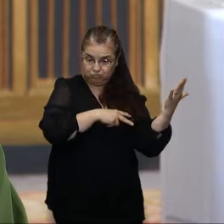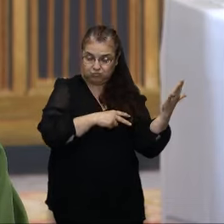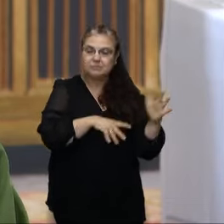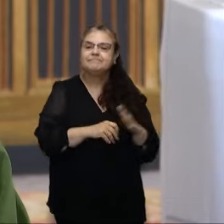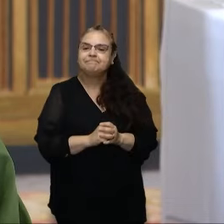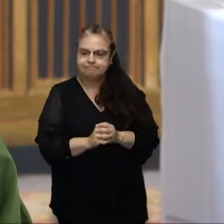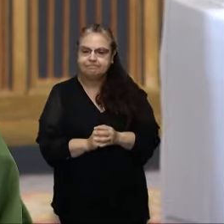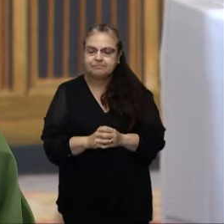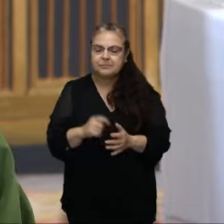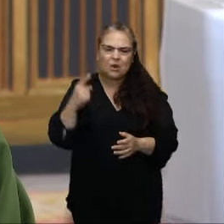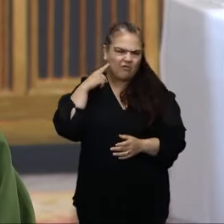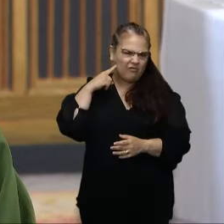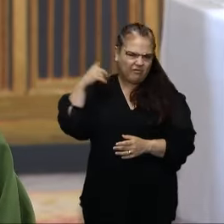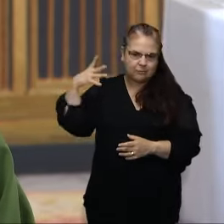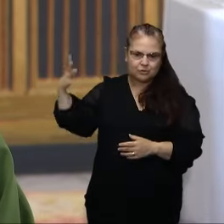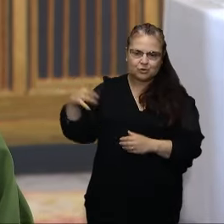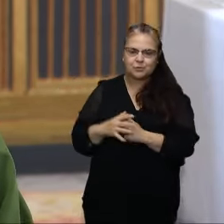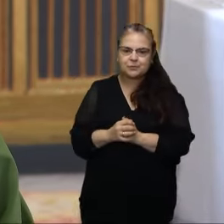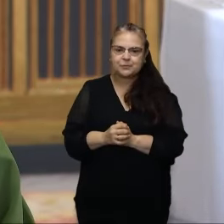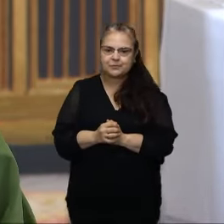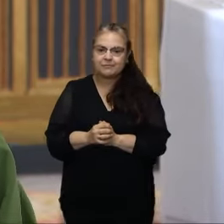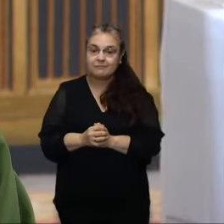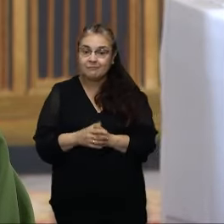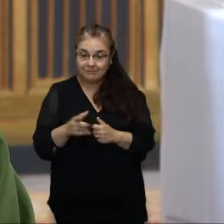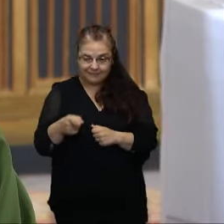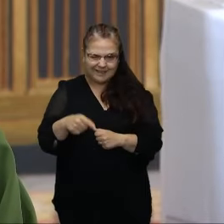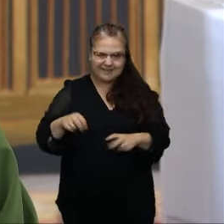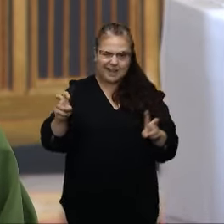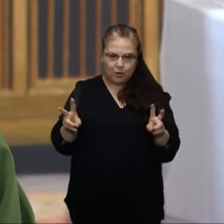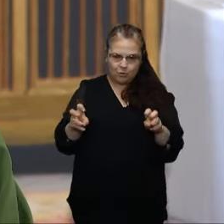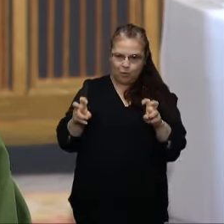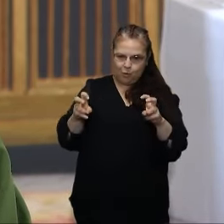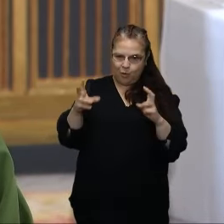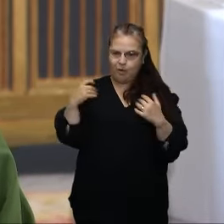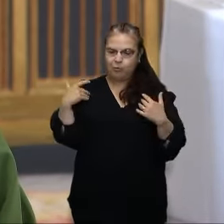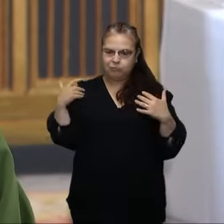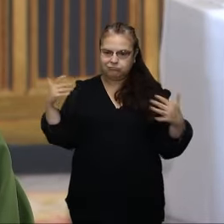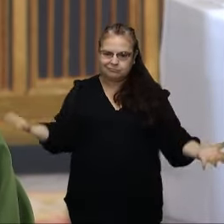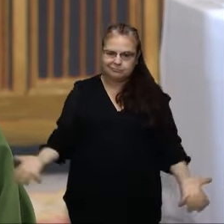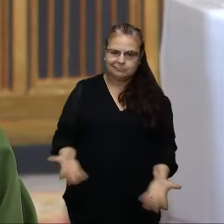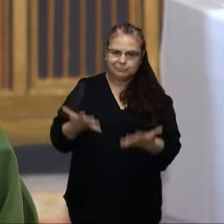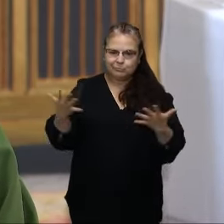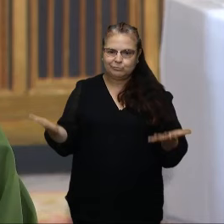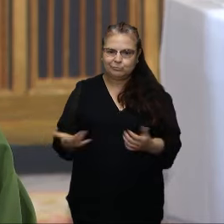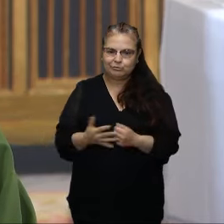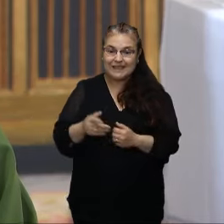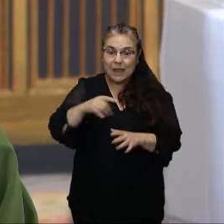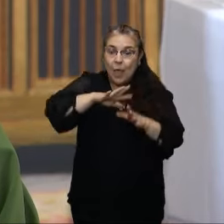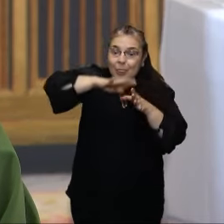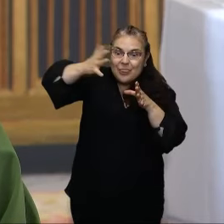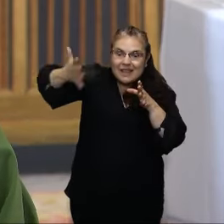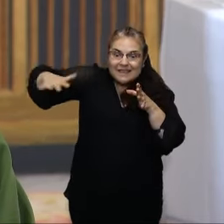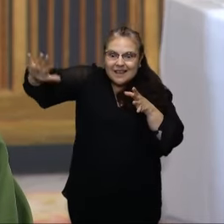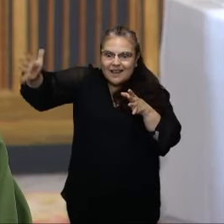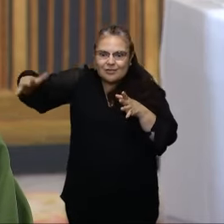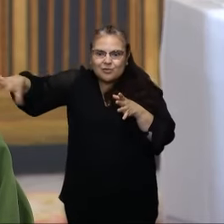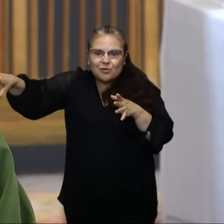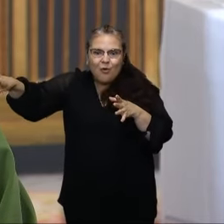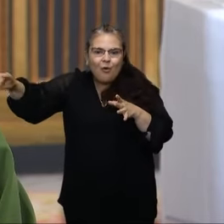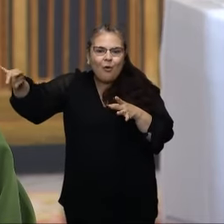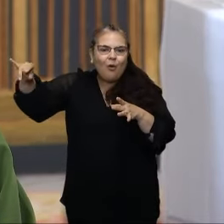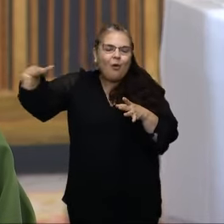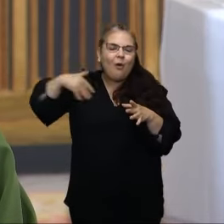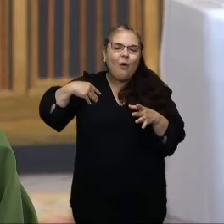¿no? Y digamos que ese nuevo cortejo tendrá lugar en ese desierto, hablándole